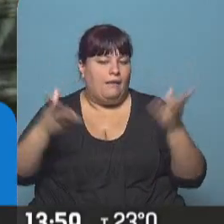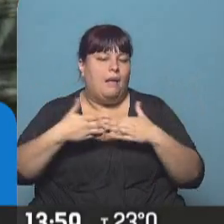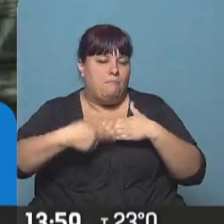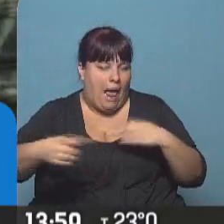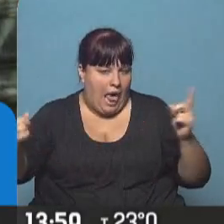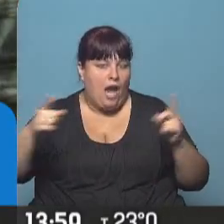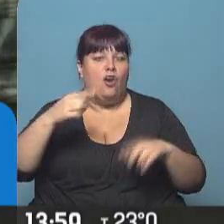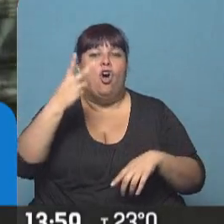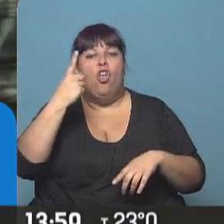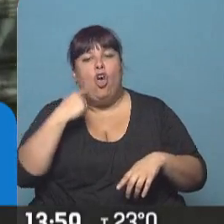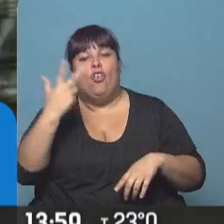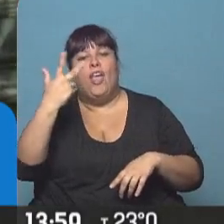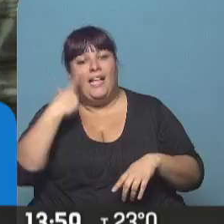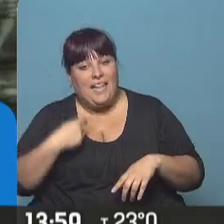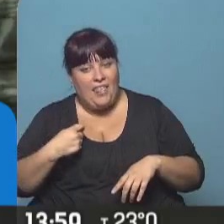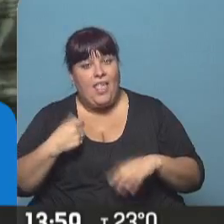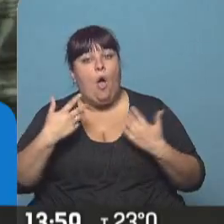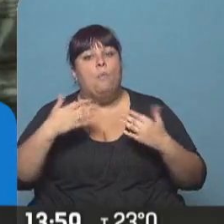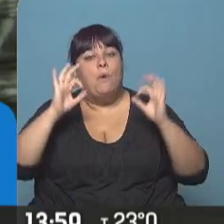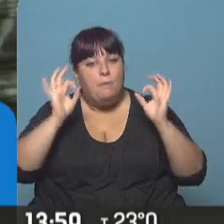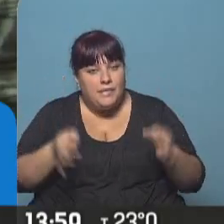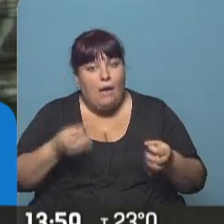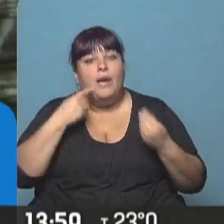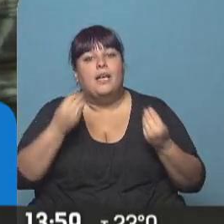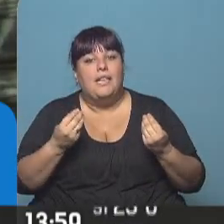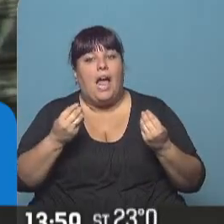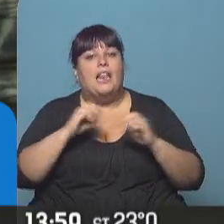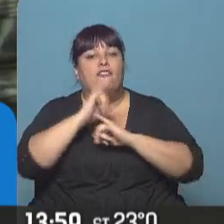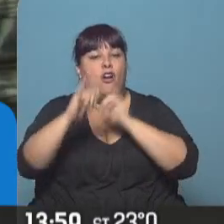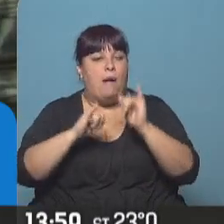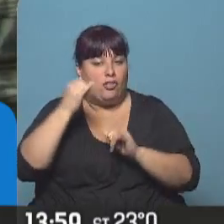tiempo. A partir de 48, 72 horas podremos comenzar a tener los primeros informes.